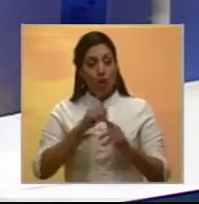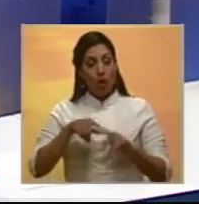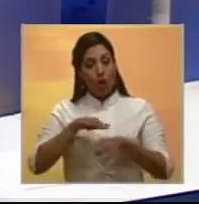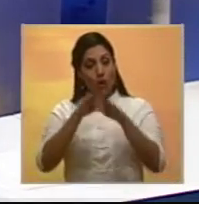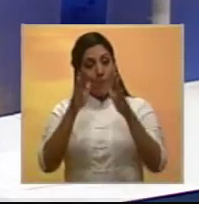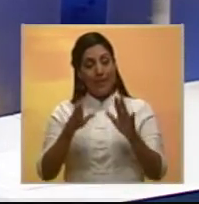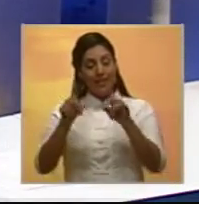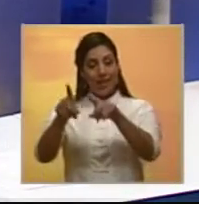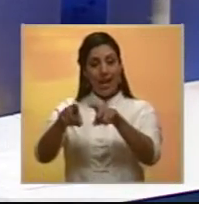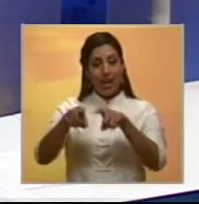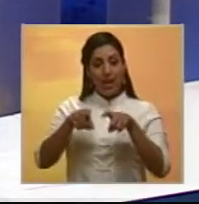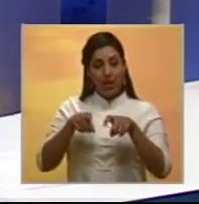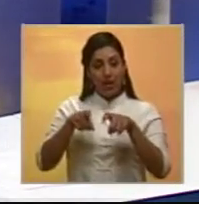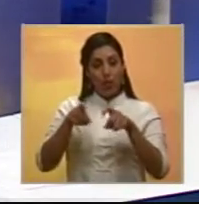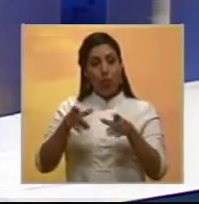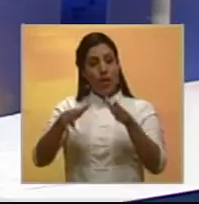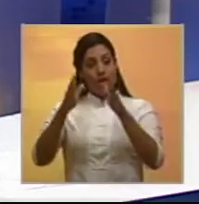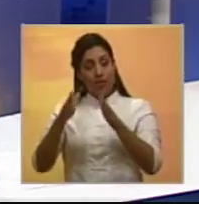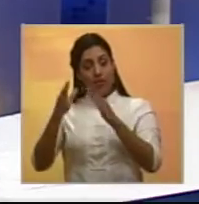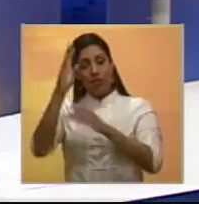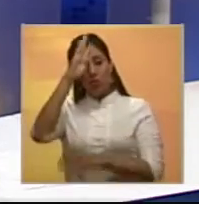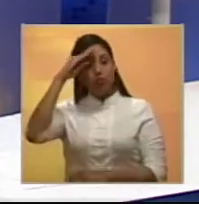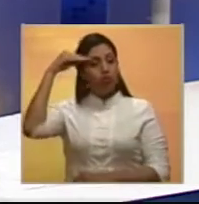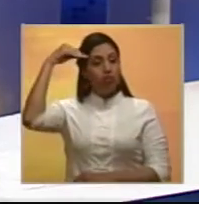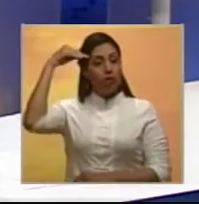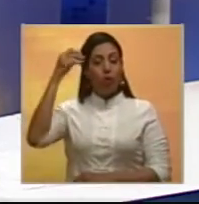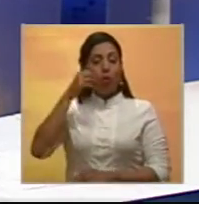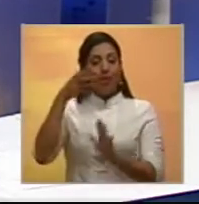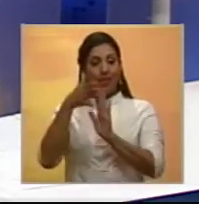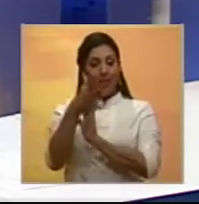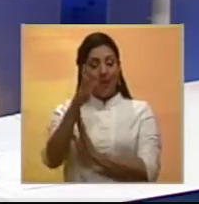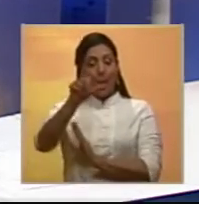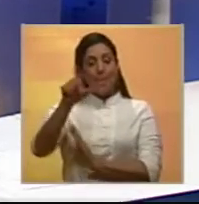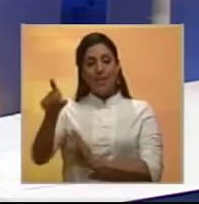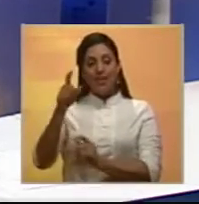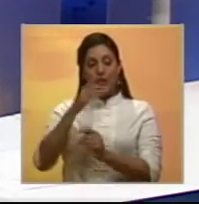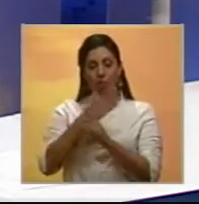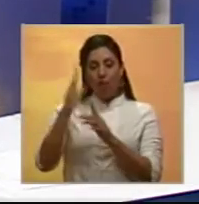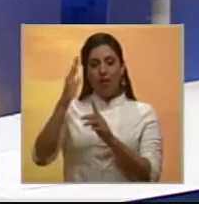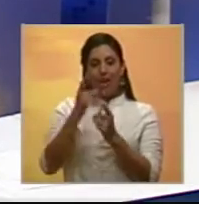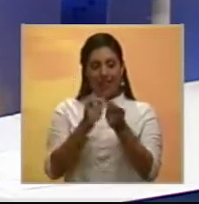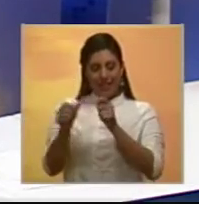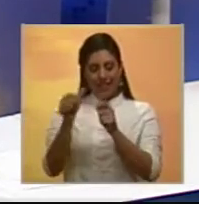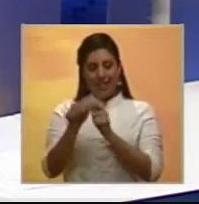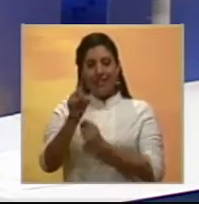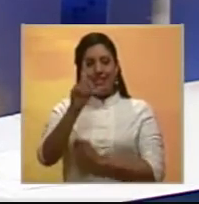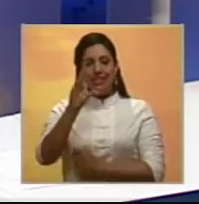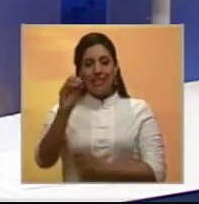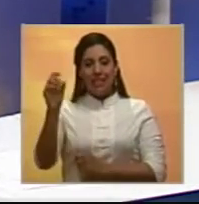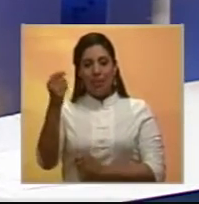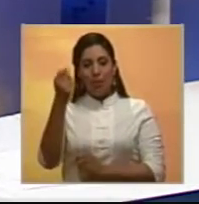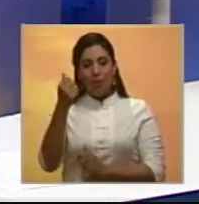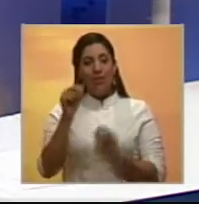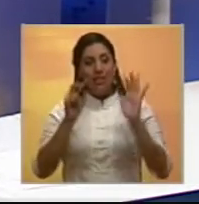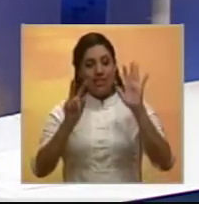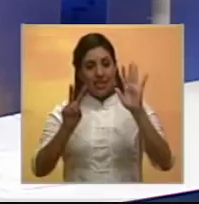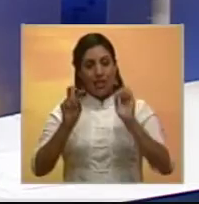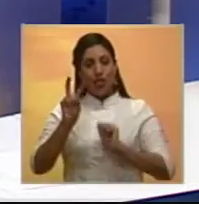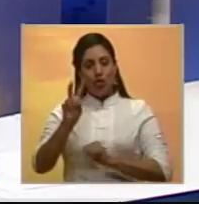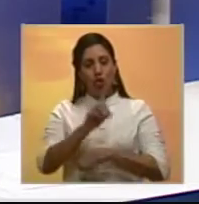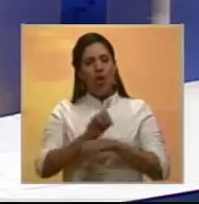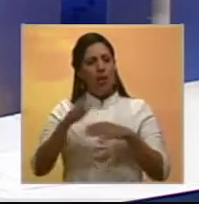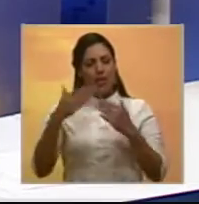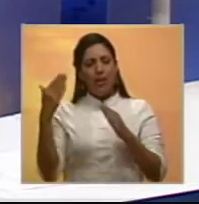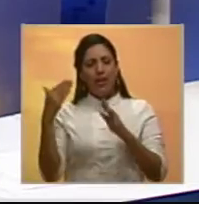ministra para la Agricultura Urbana, Lorena Freites, aseguró que la medida de sacar de circulación los billetes de 100 bolívares en 72 horas es